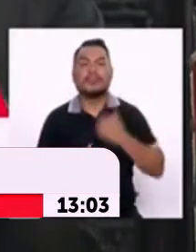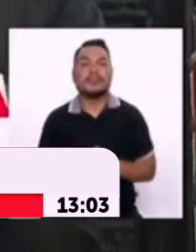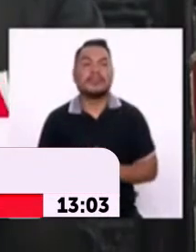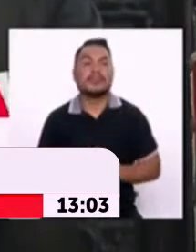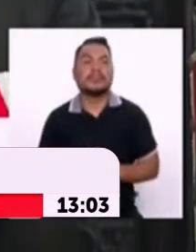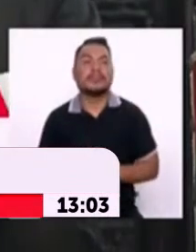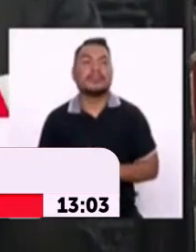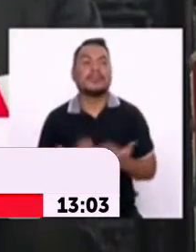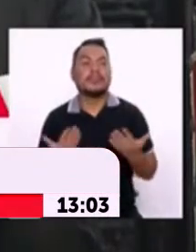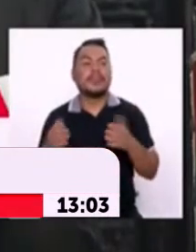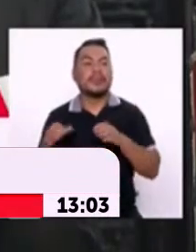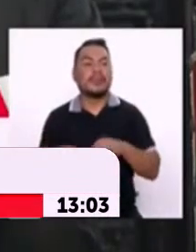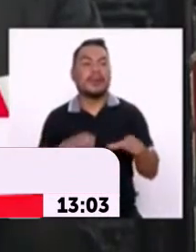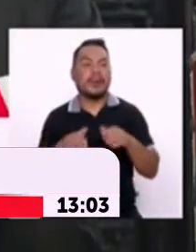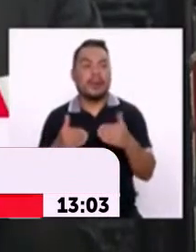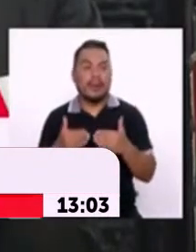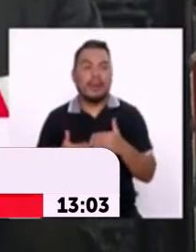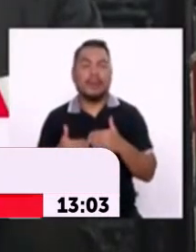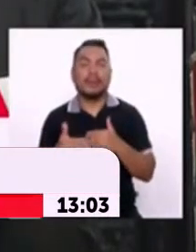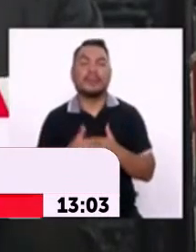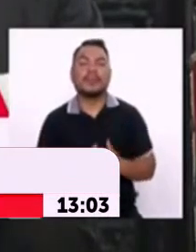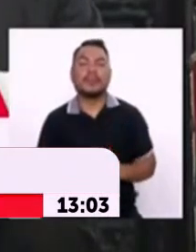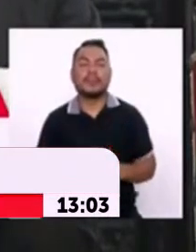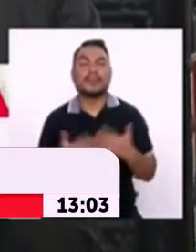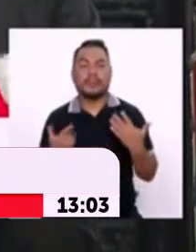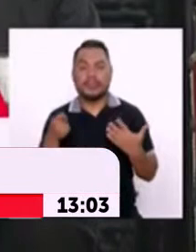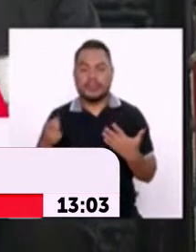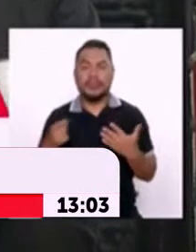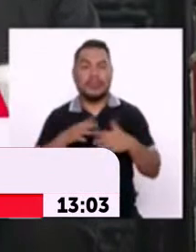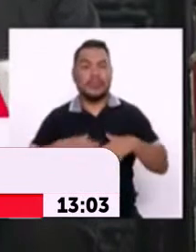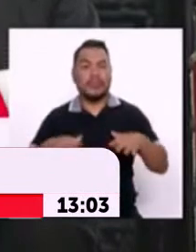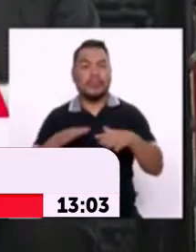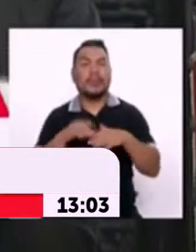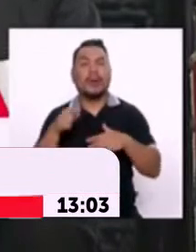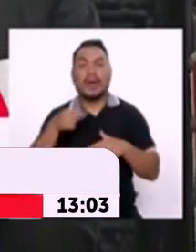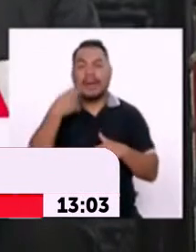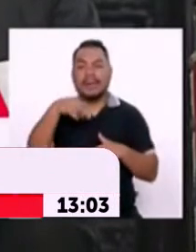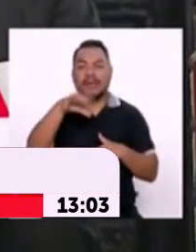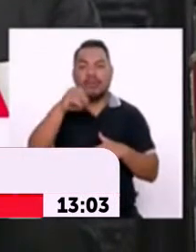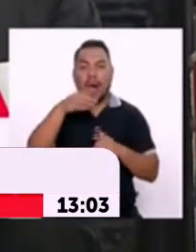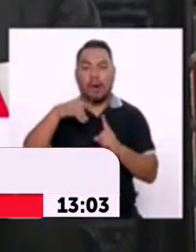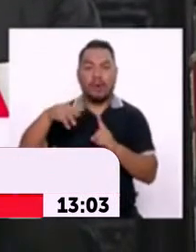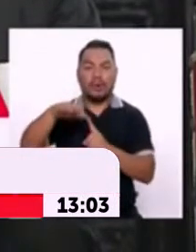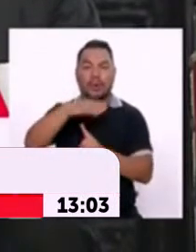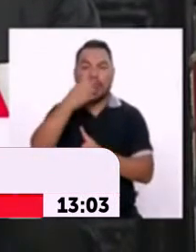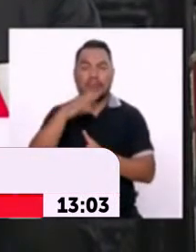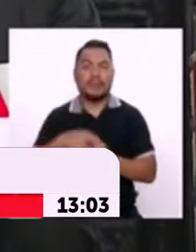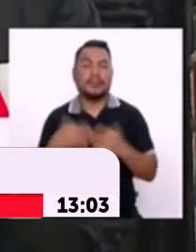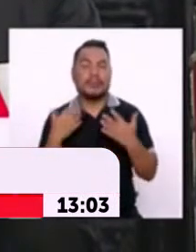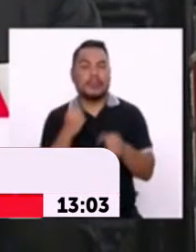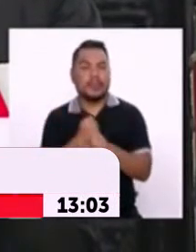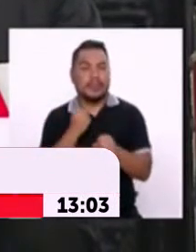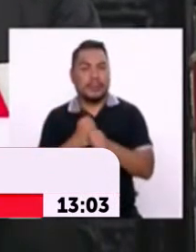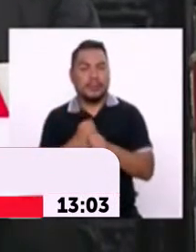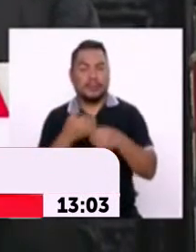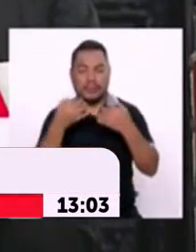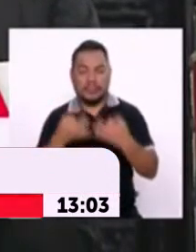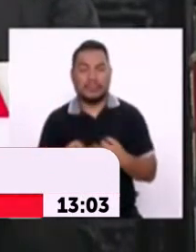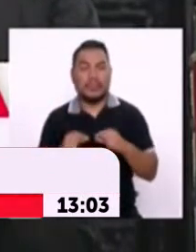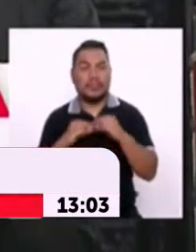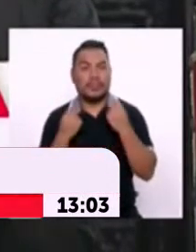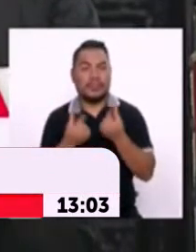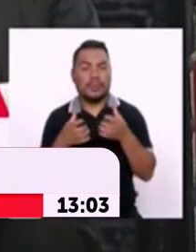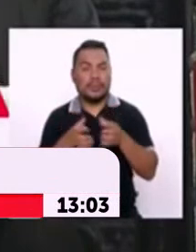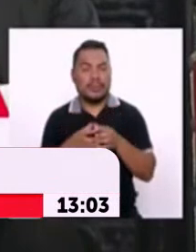En el marco de las acciones a llevarse a cabo frente al escenario del Niño Global, se ha desarrollado y conformado